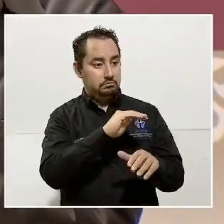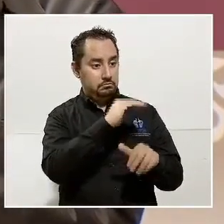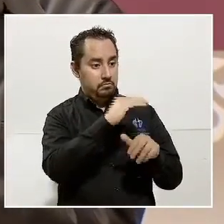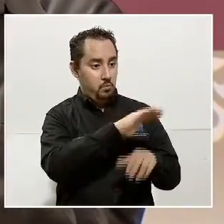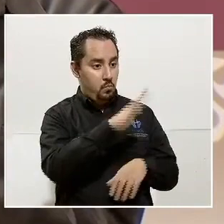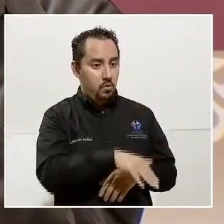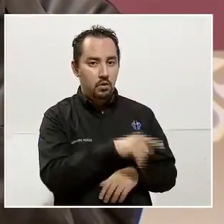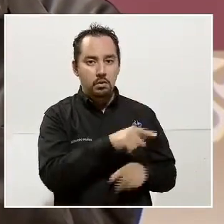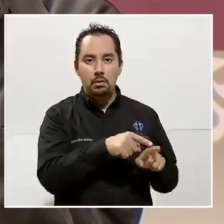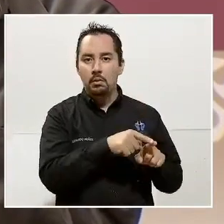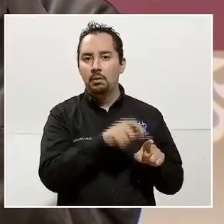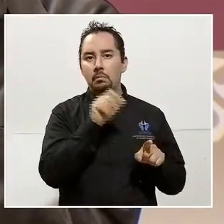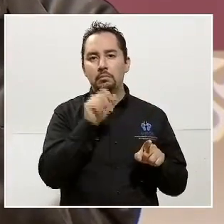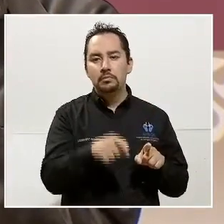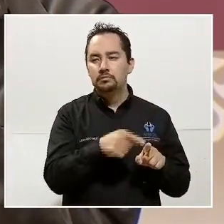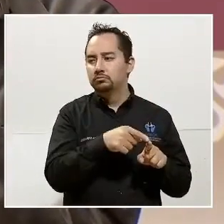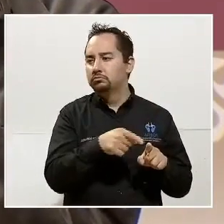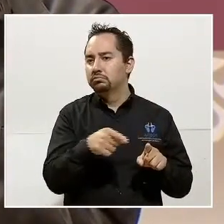autoritario,